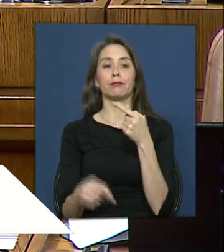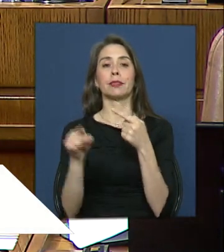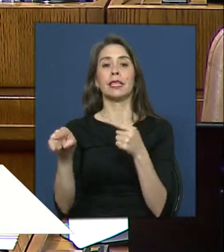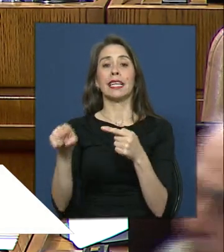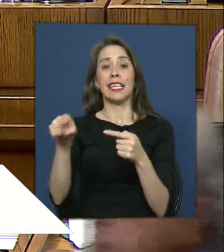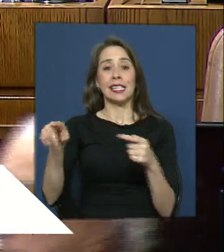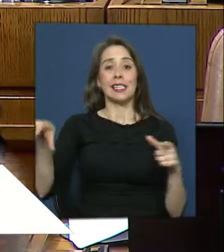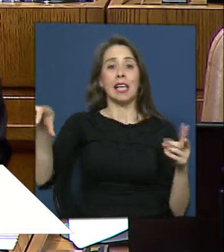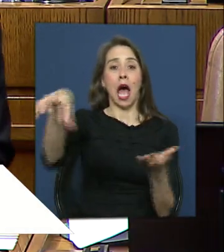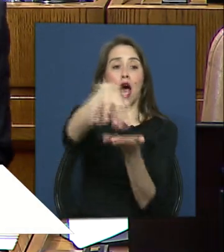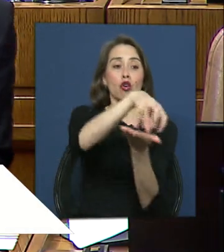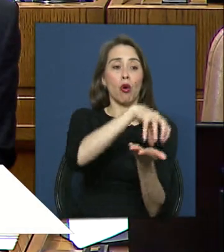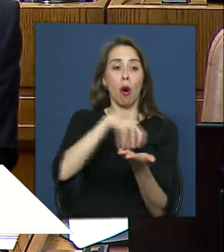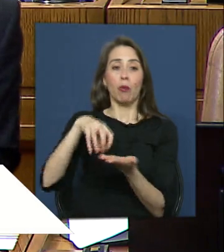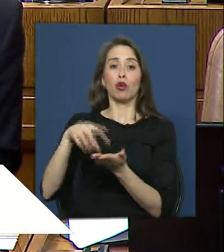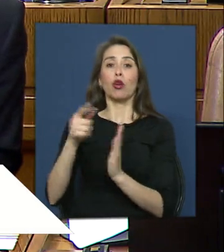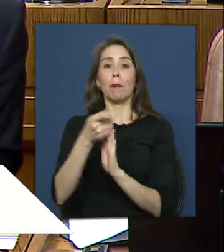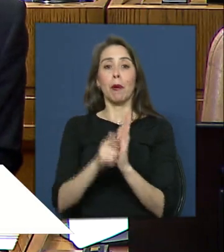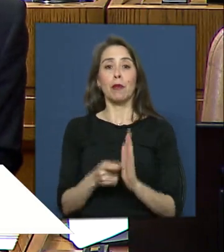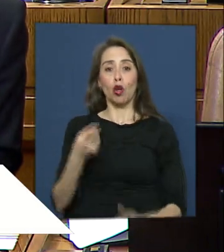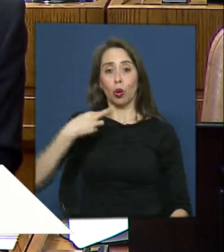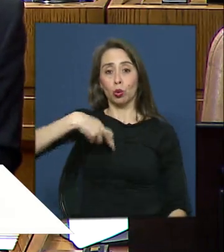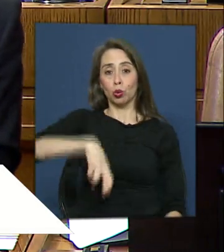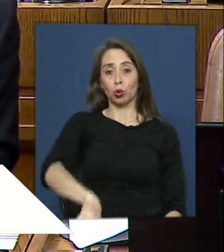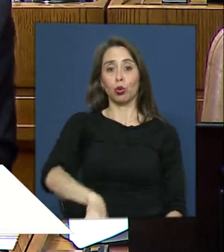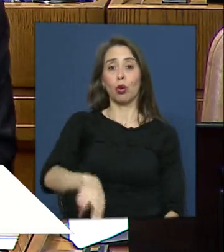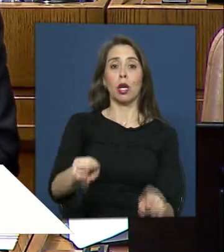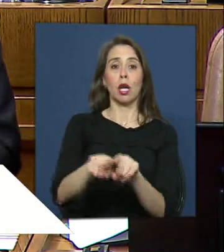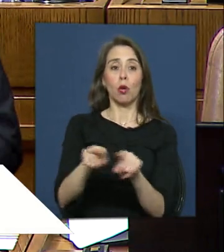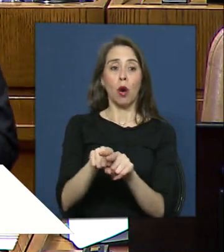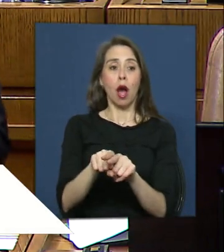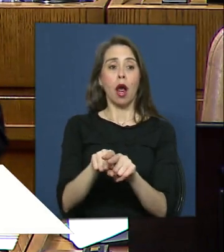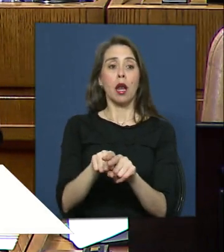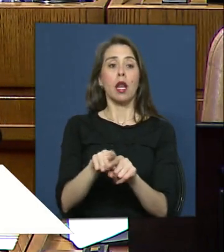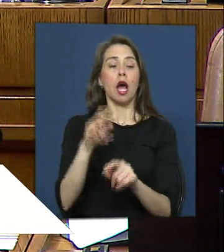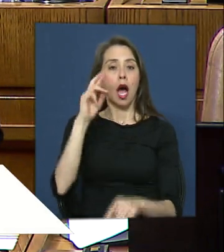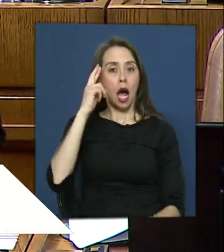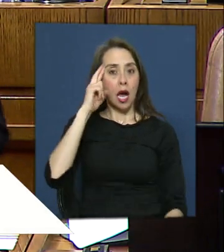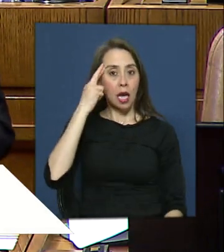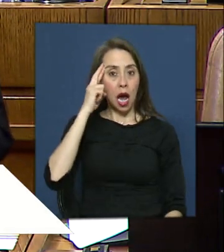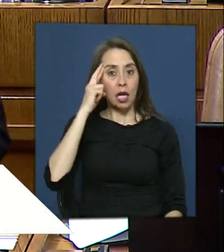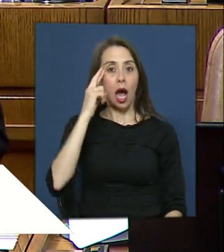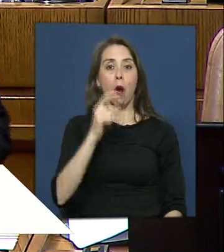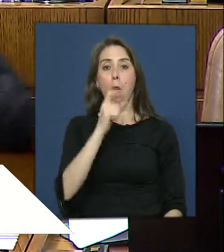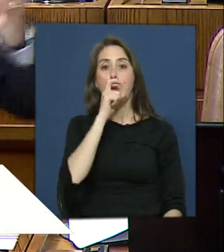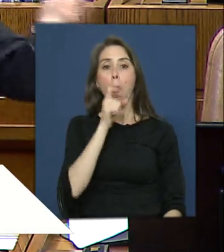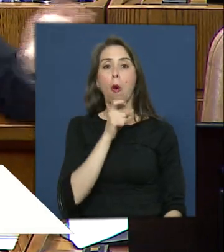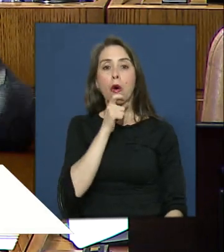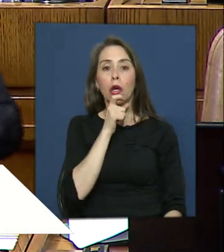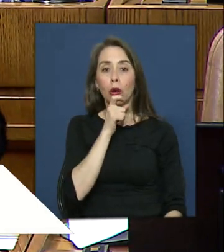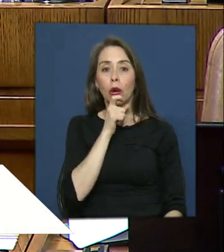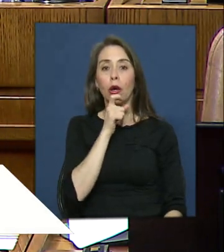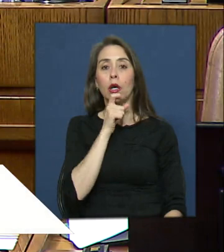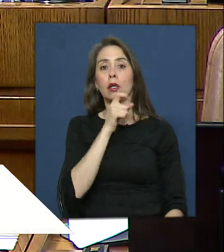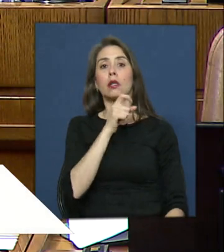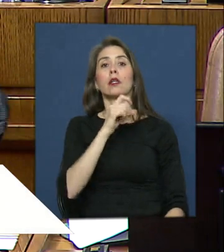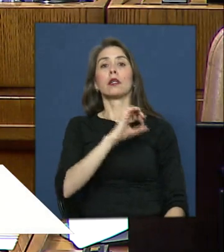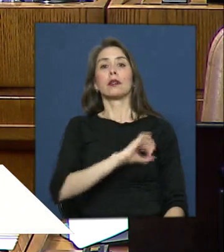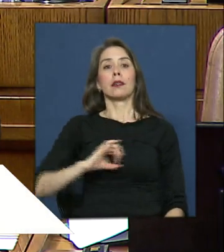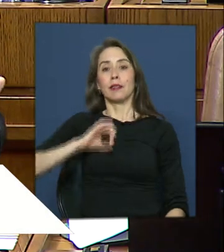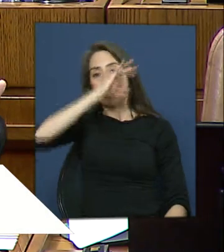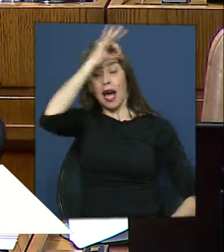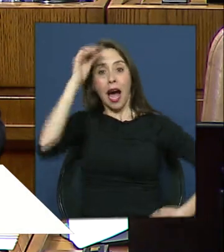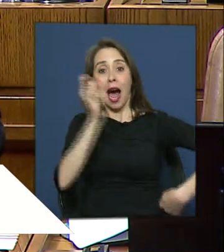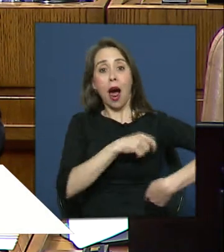promedio. Siguiendo más al sur, pasa exactamente lo mismo en algunas zonas de Rancagua, en Curicó, también en Araucanía.